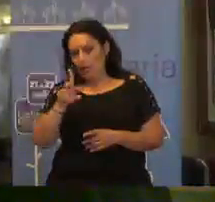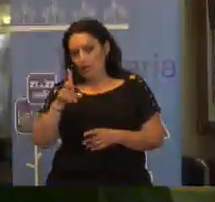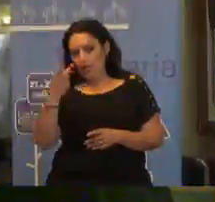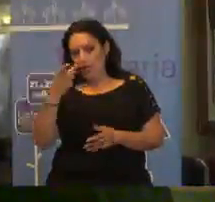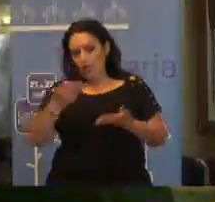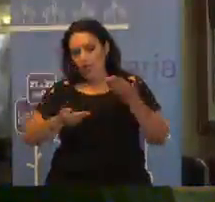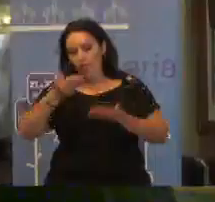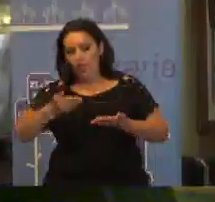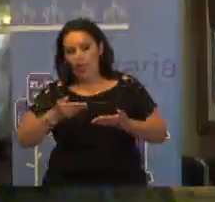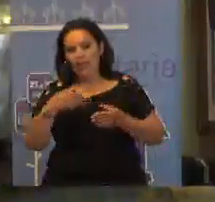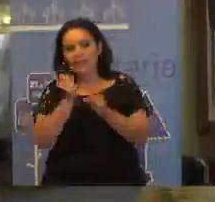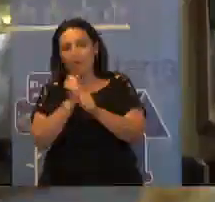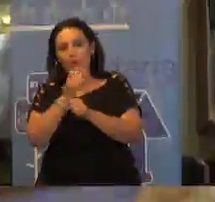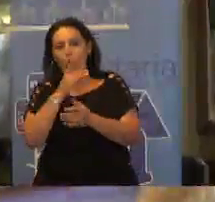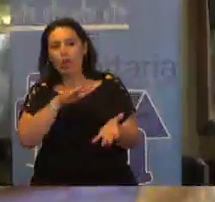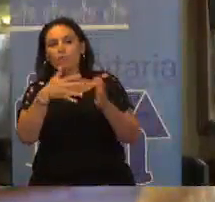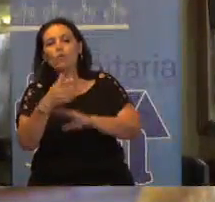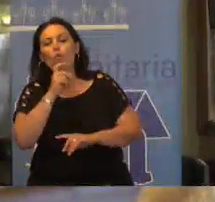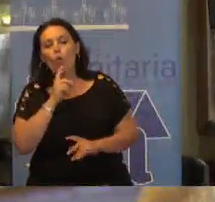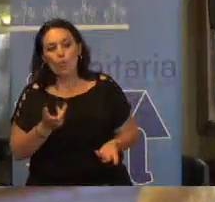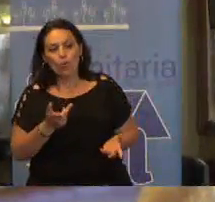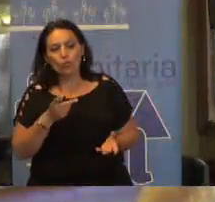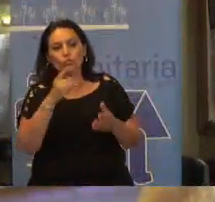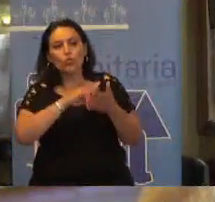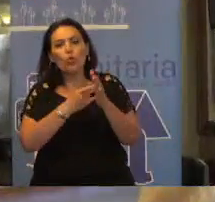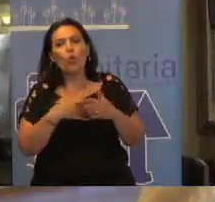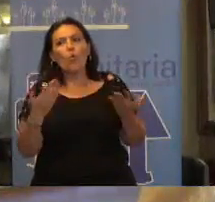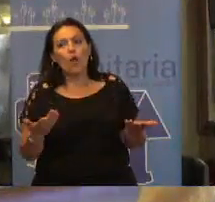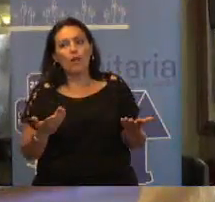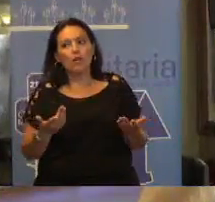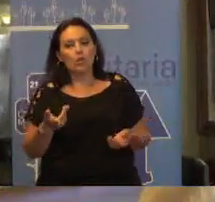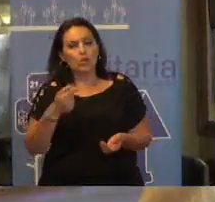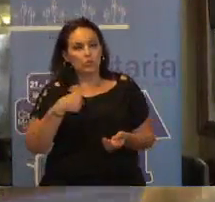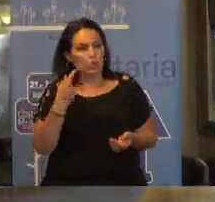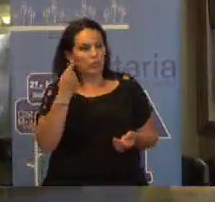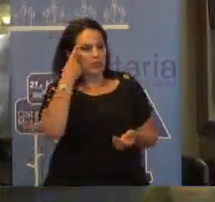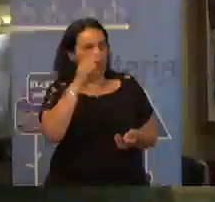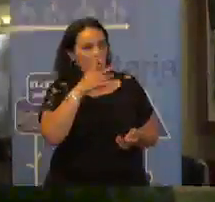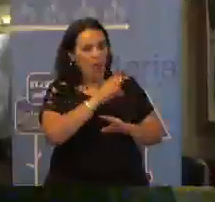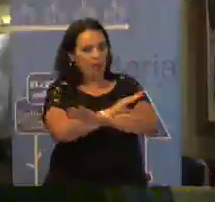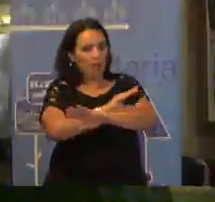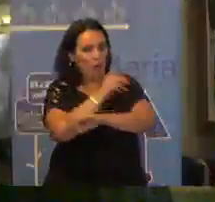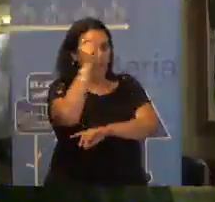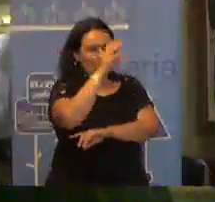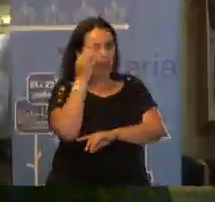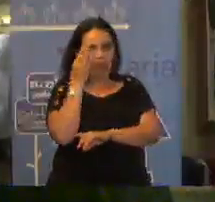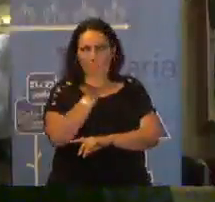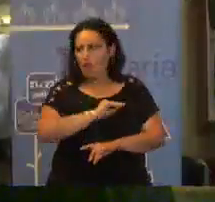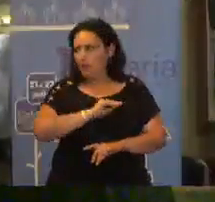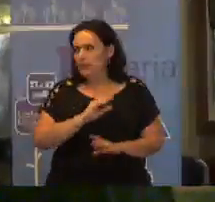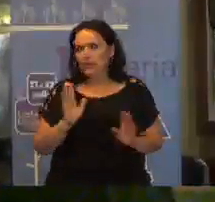facer. Aquí estamos, creo que varios concelleiros e concelleiras. Creo